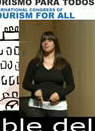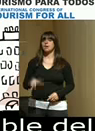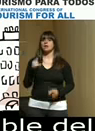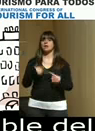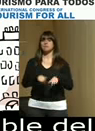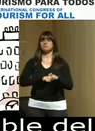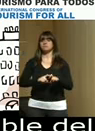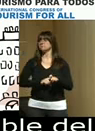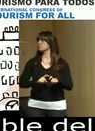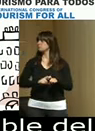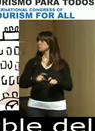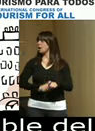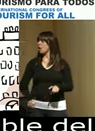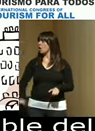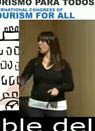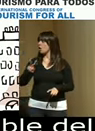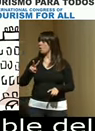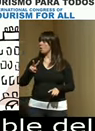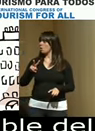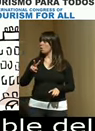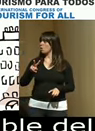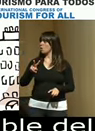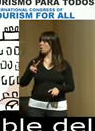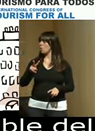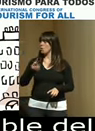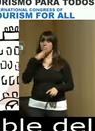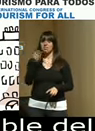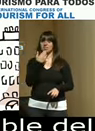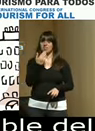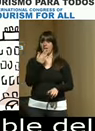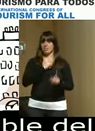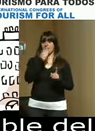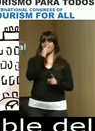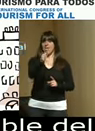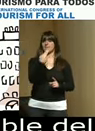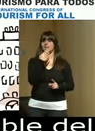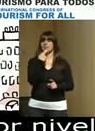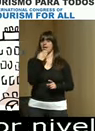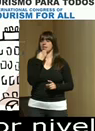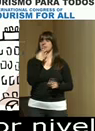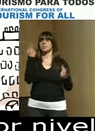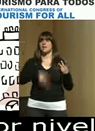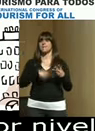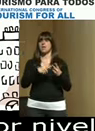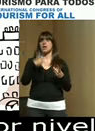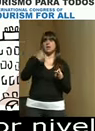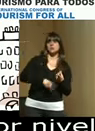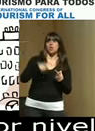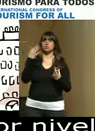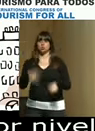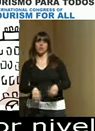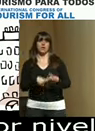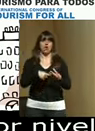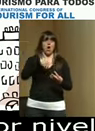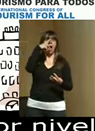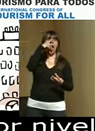típica U que tiene la edad, la variable edad. Tenéis también ahí el estado civil, tenéis también los años de educación,